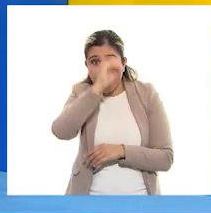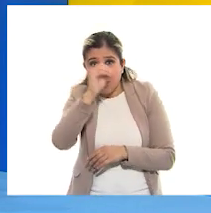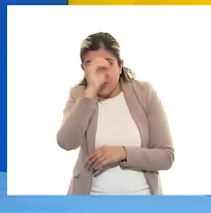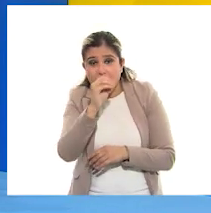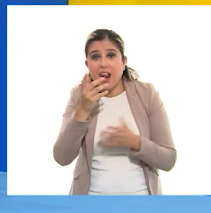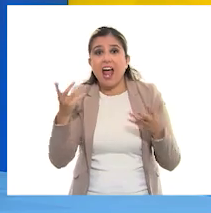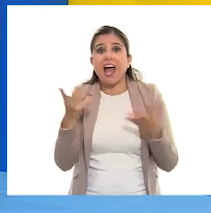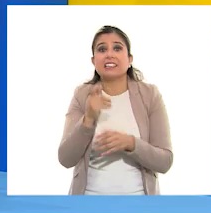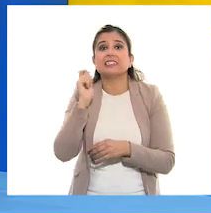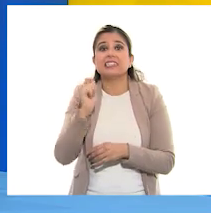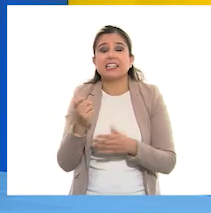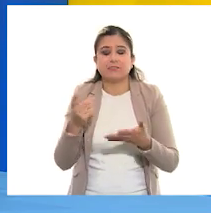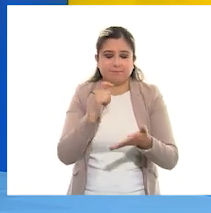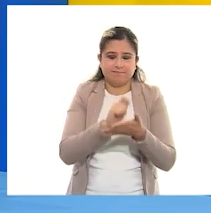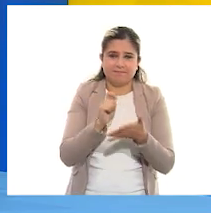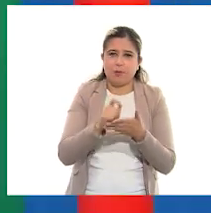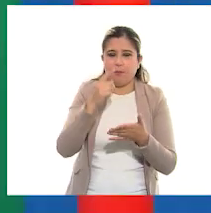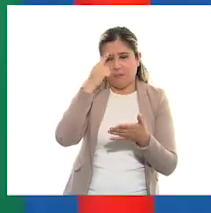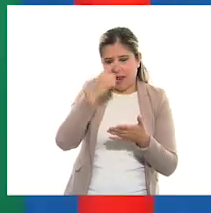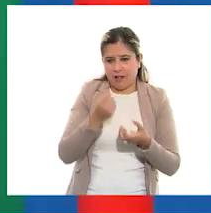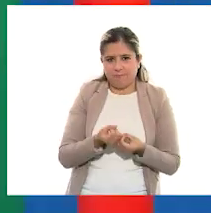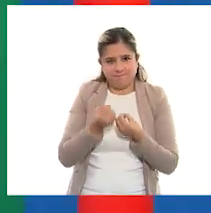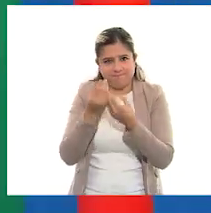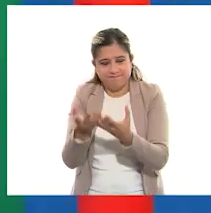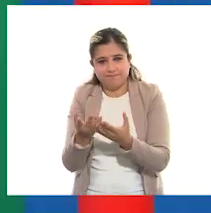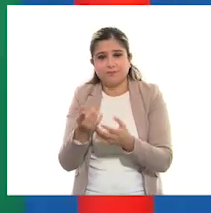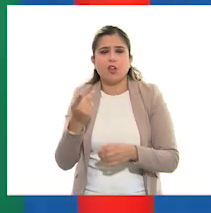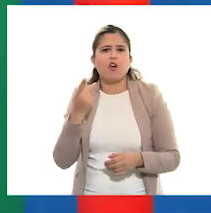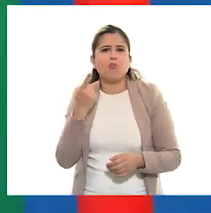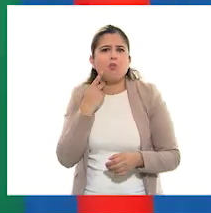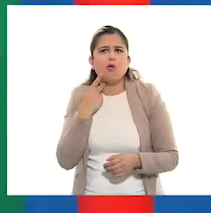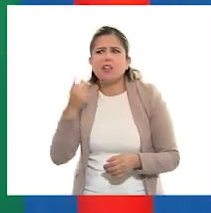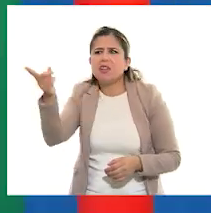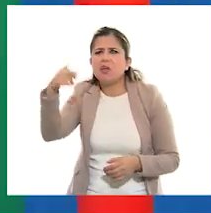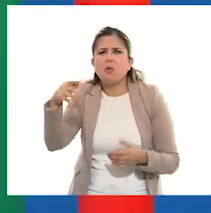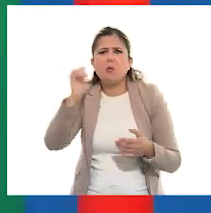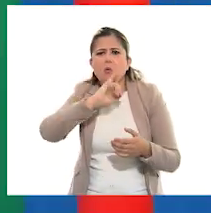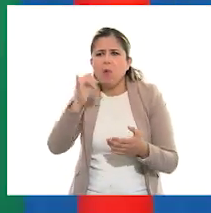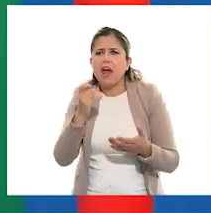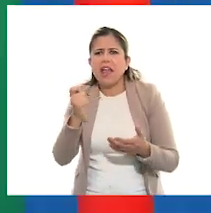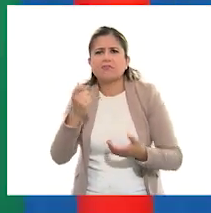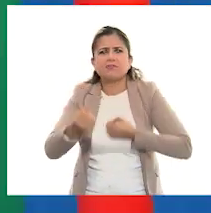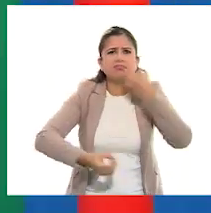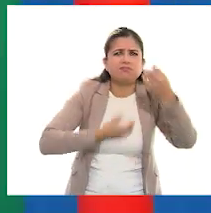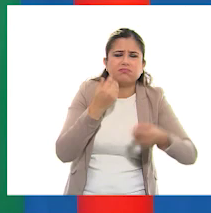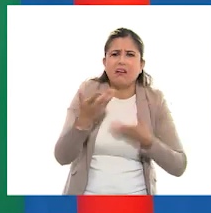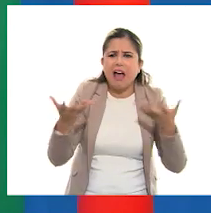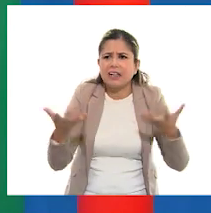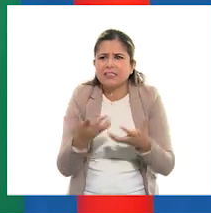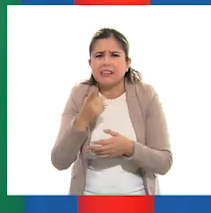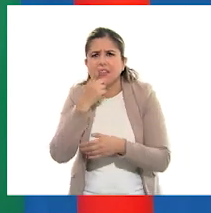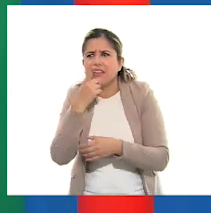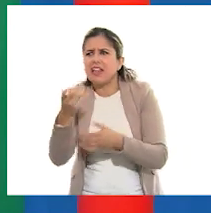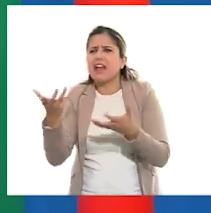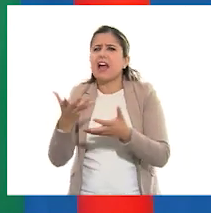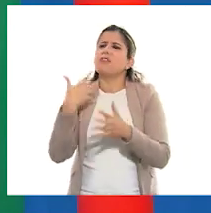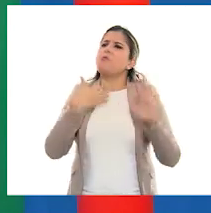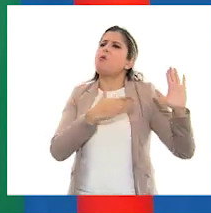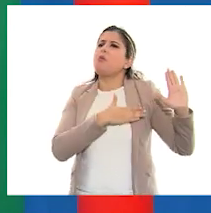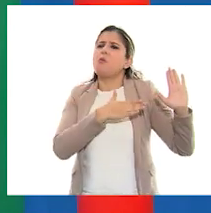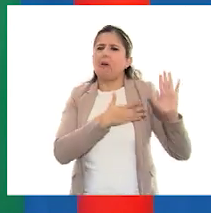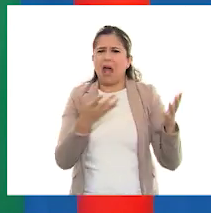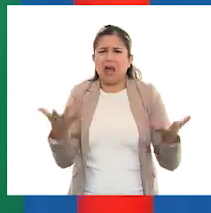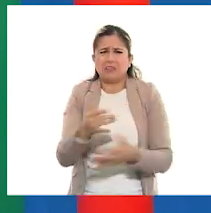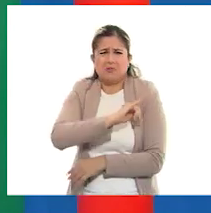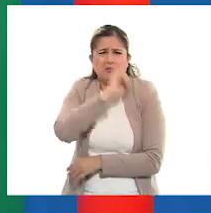habían sido debidamente consideradas. Los políticos nunca dicen lo que piensan, y jamás hacen lo que dicen que van a hacer. Por